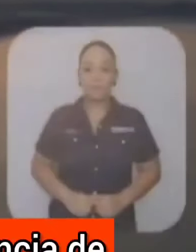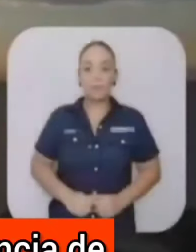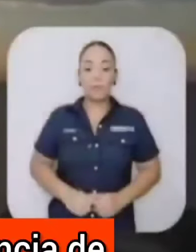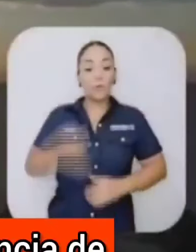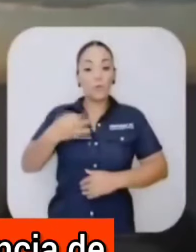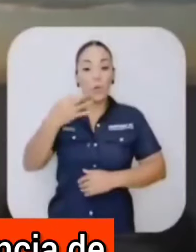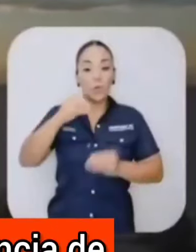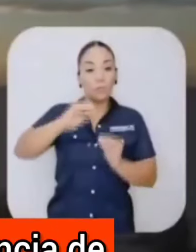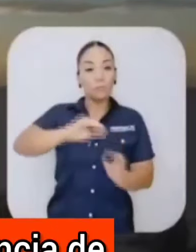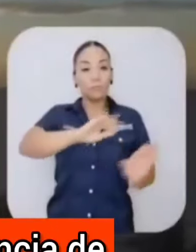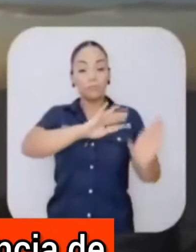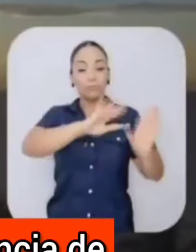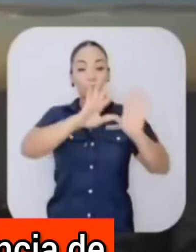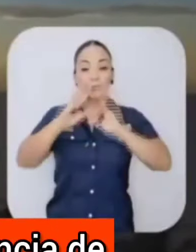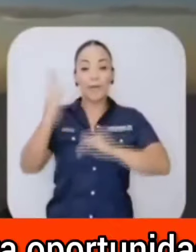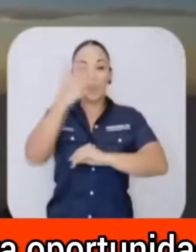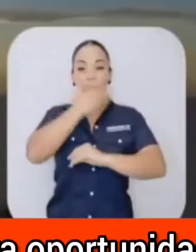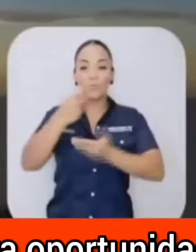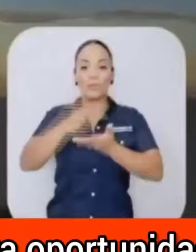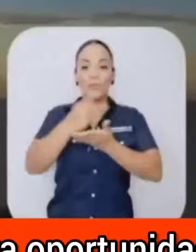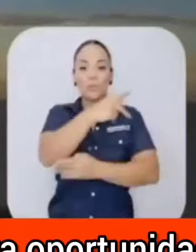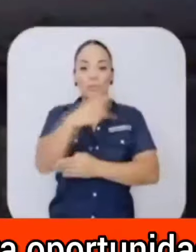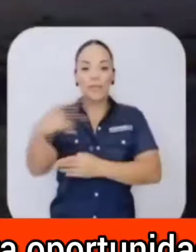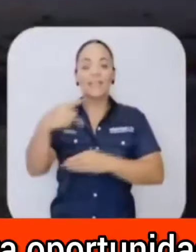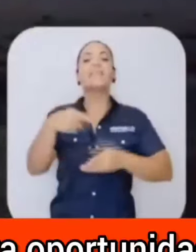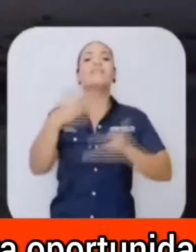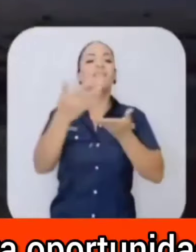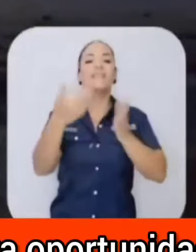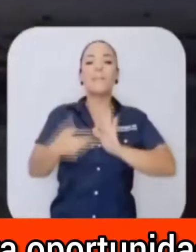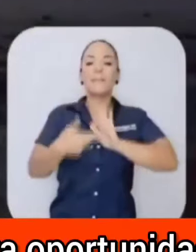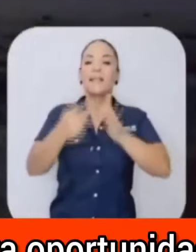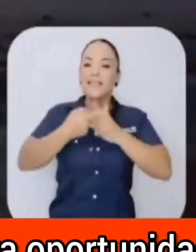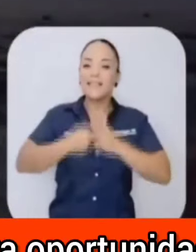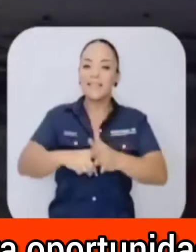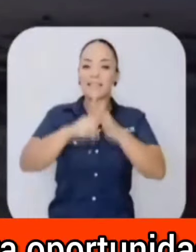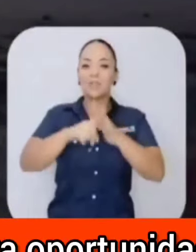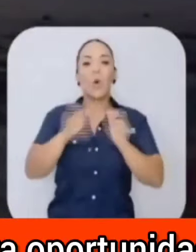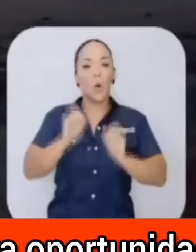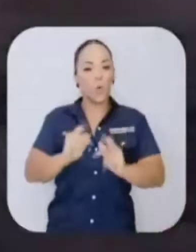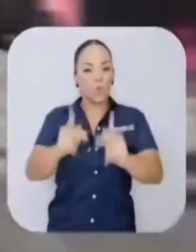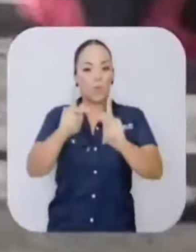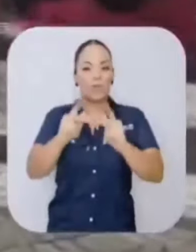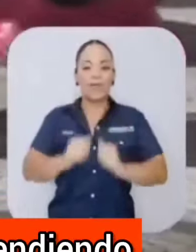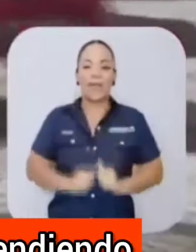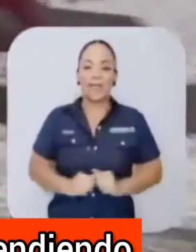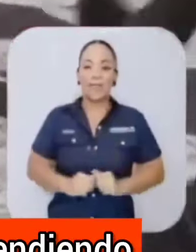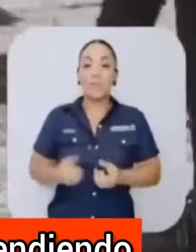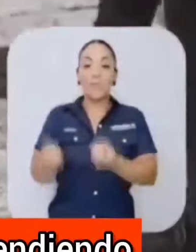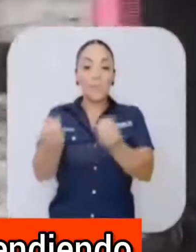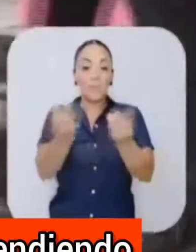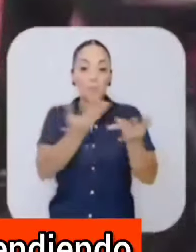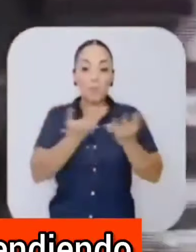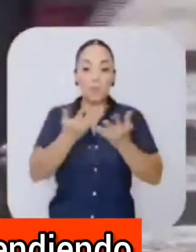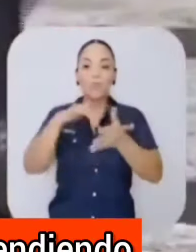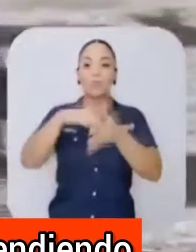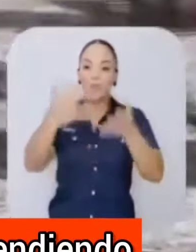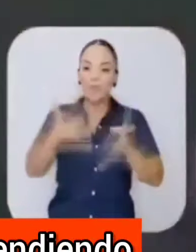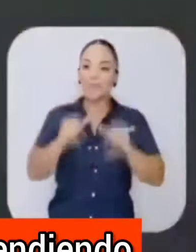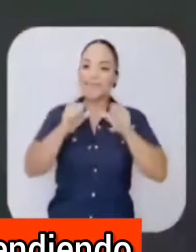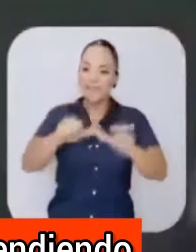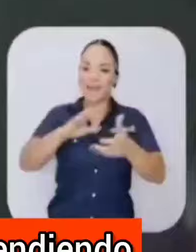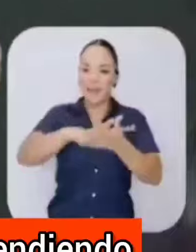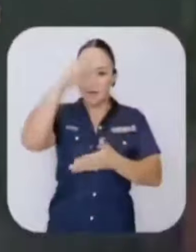Cada amanecer en esta hermosa provincia de Punta Arenas representa el inicio de una nueva oportunidad para que miles de estudiantes